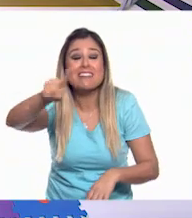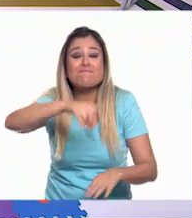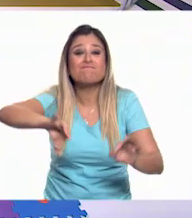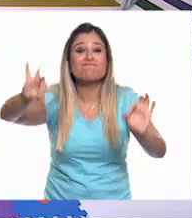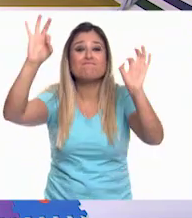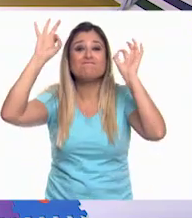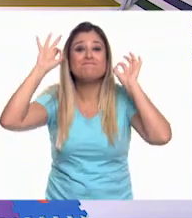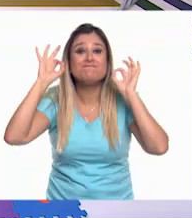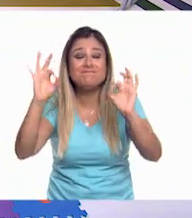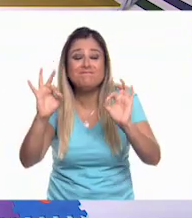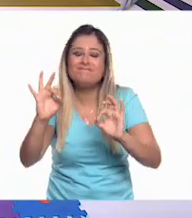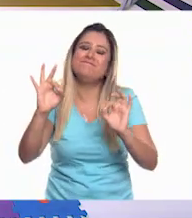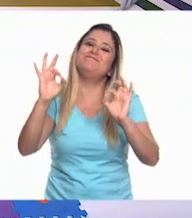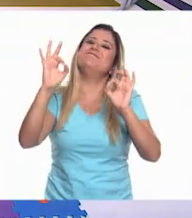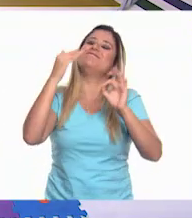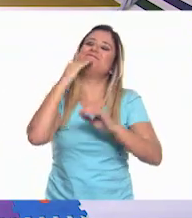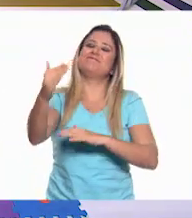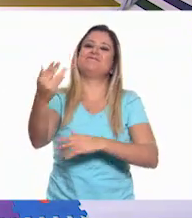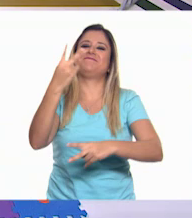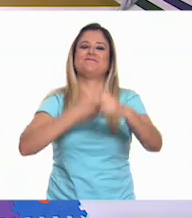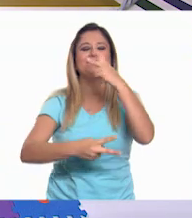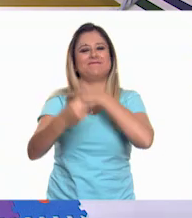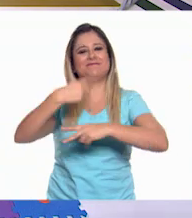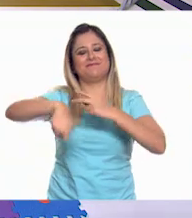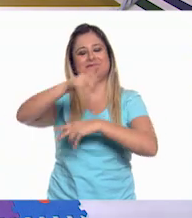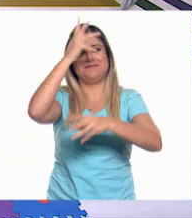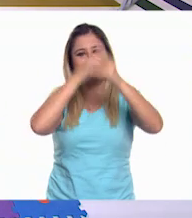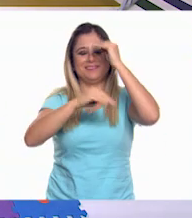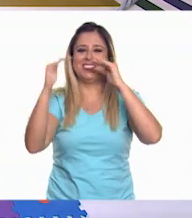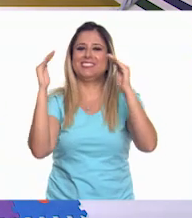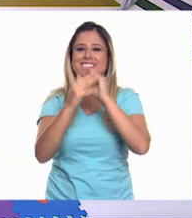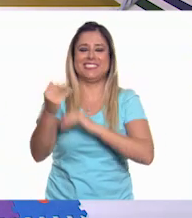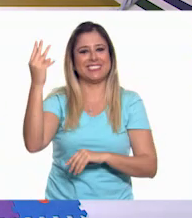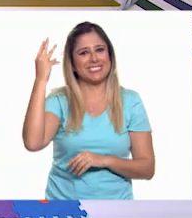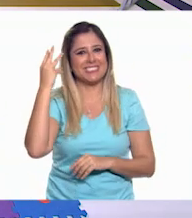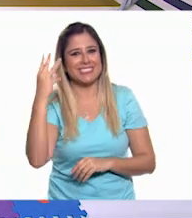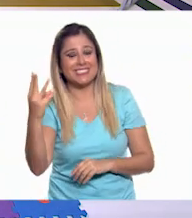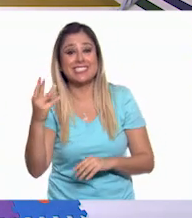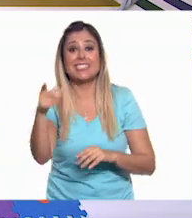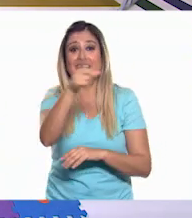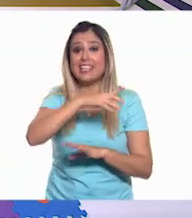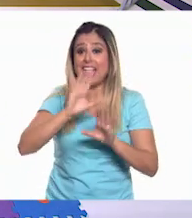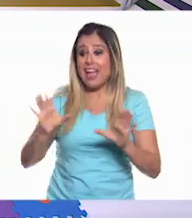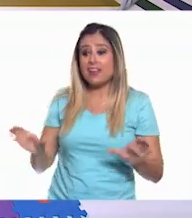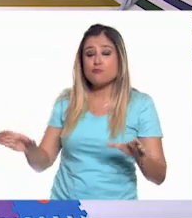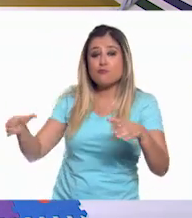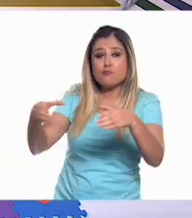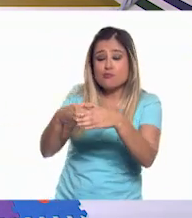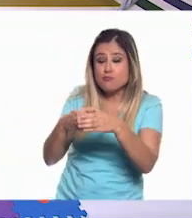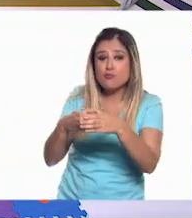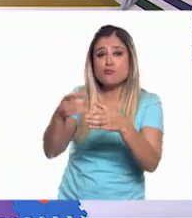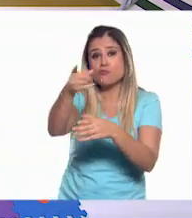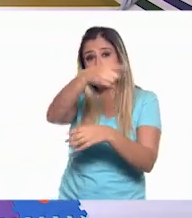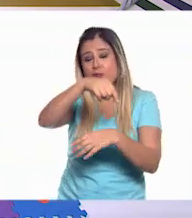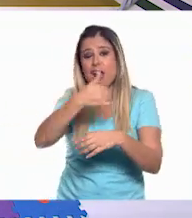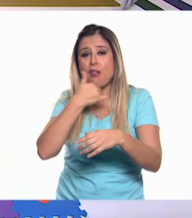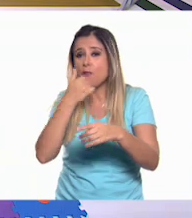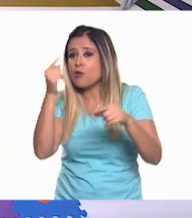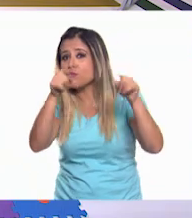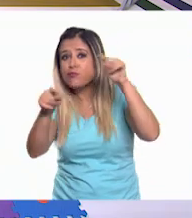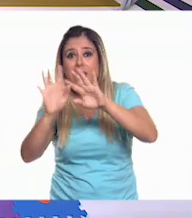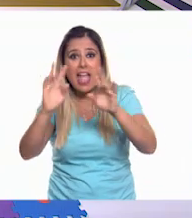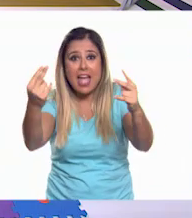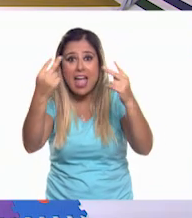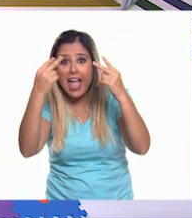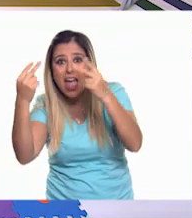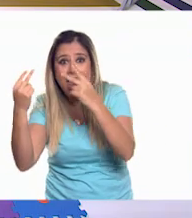todos. Exactamente, entonces, bienvenidas y bienvenidos a Aprende en Casa 3. Ya que están reunidas y reunidos, vamos a comenzar nuestra